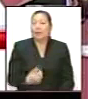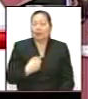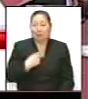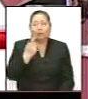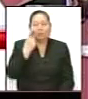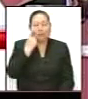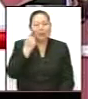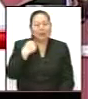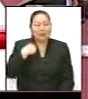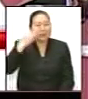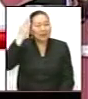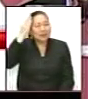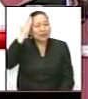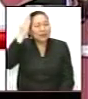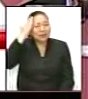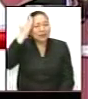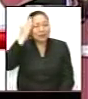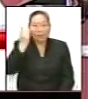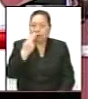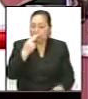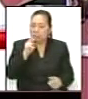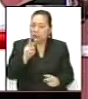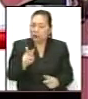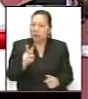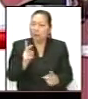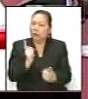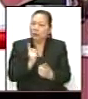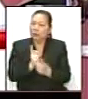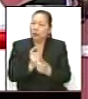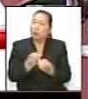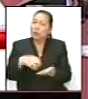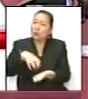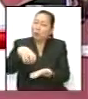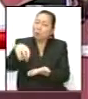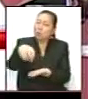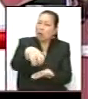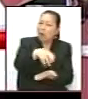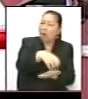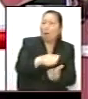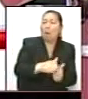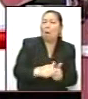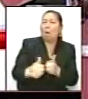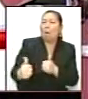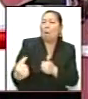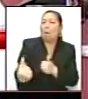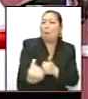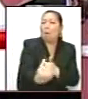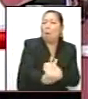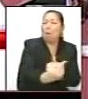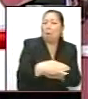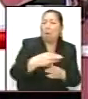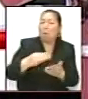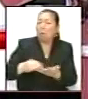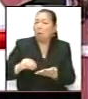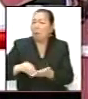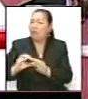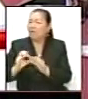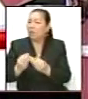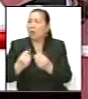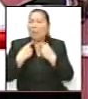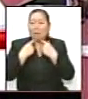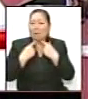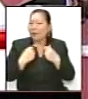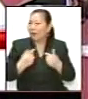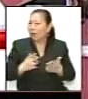conozco y sé, he visto muy de cerca cómo muchos pueblos se aislaron, cómo mucha gente y muchas familias